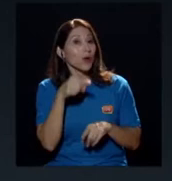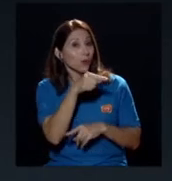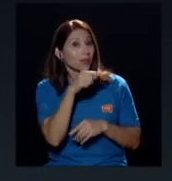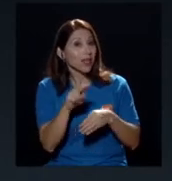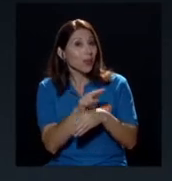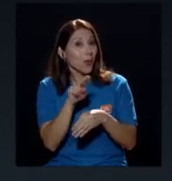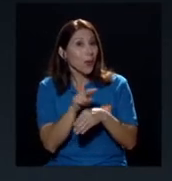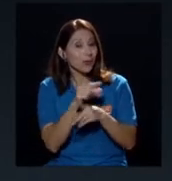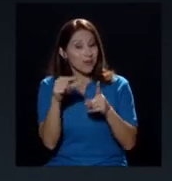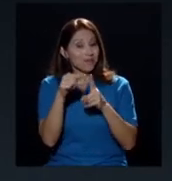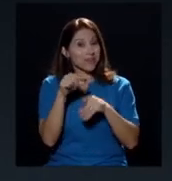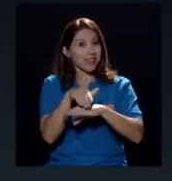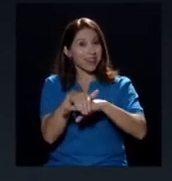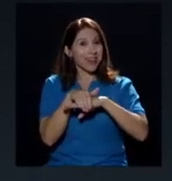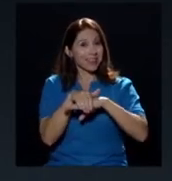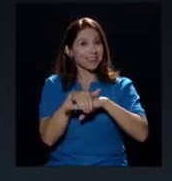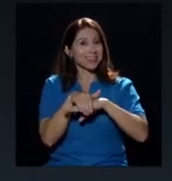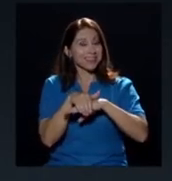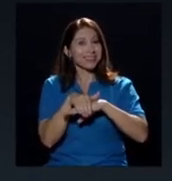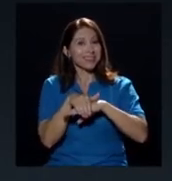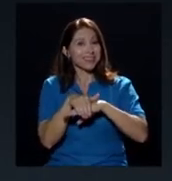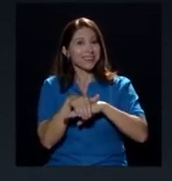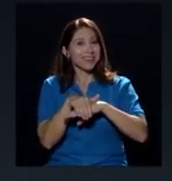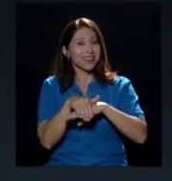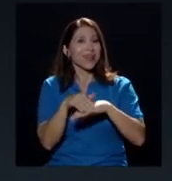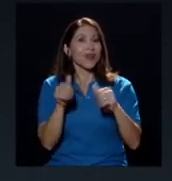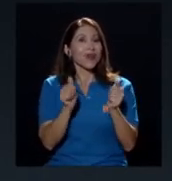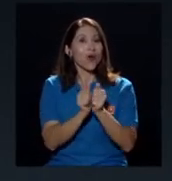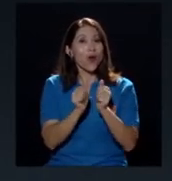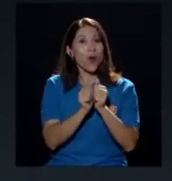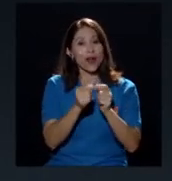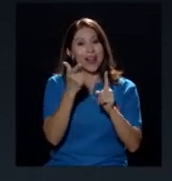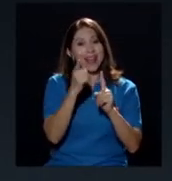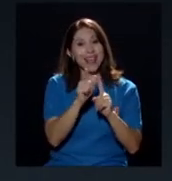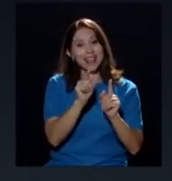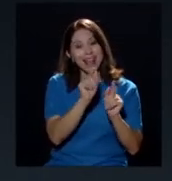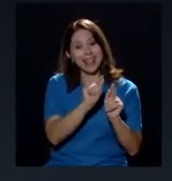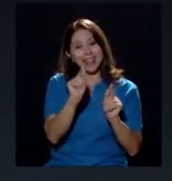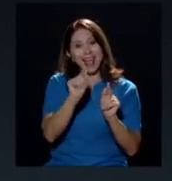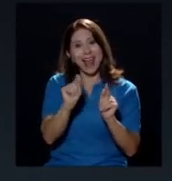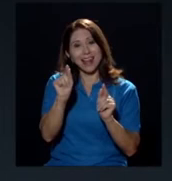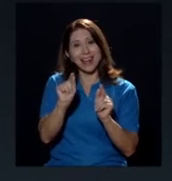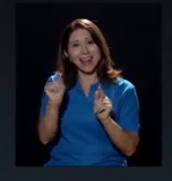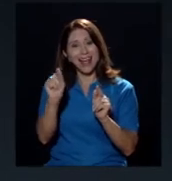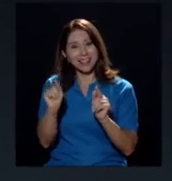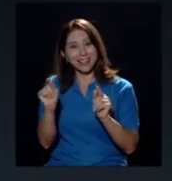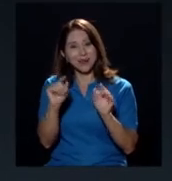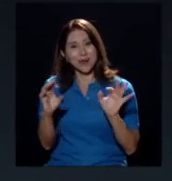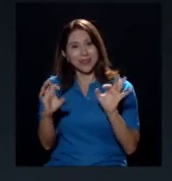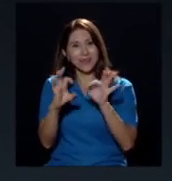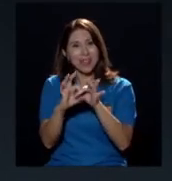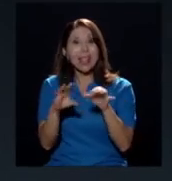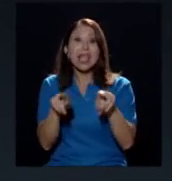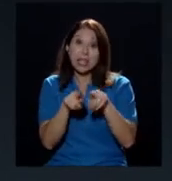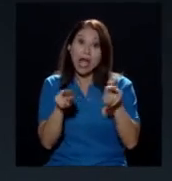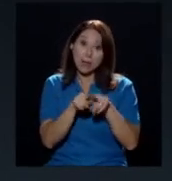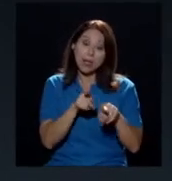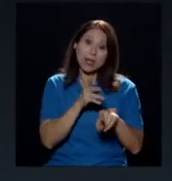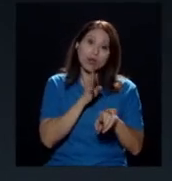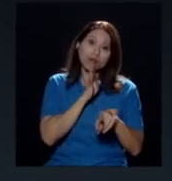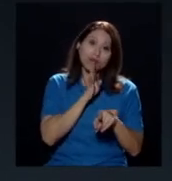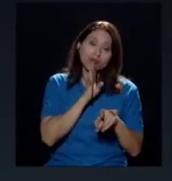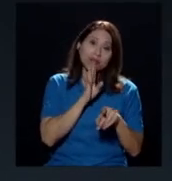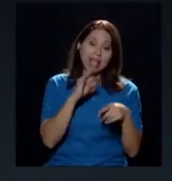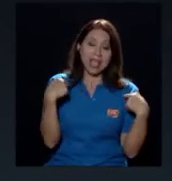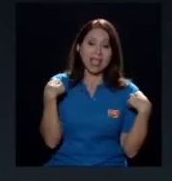dulce inglés itálicas correspondientes y también lo pone en castellano que